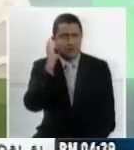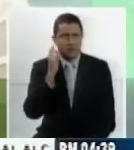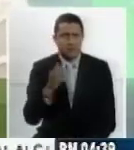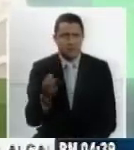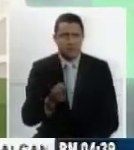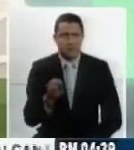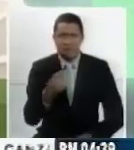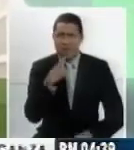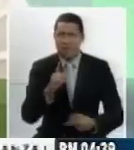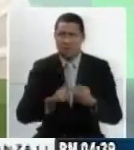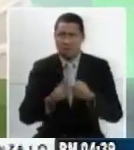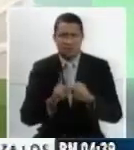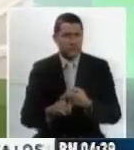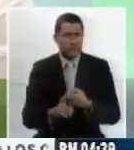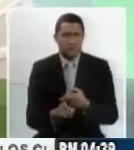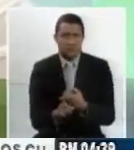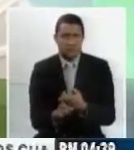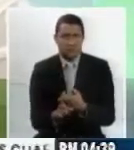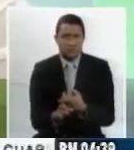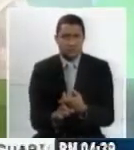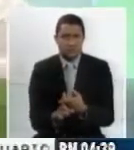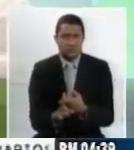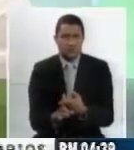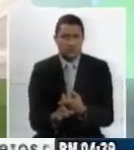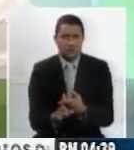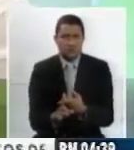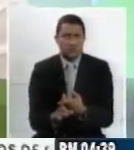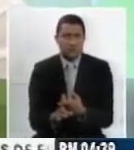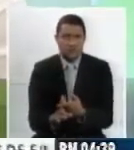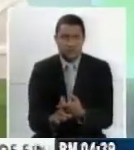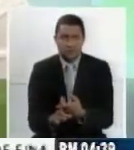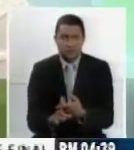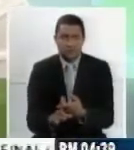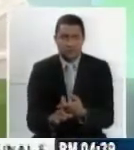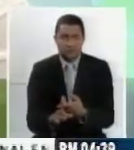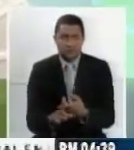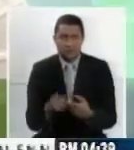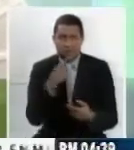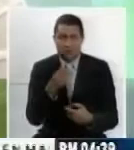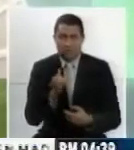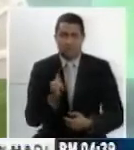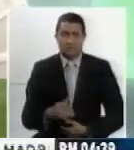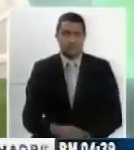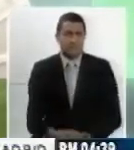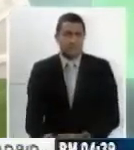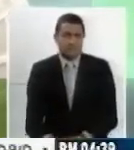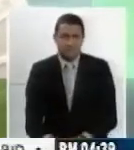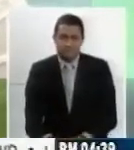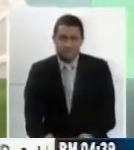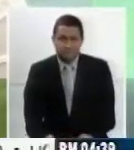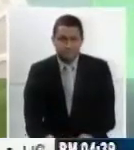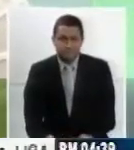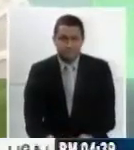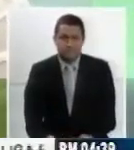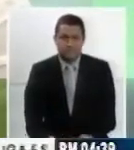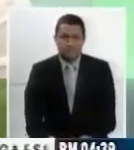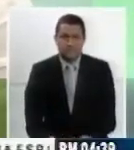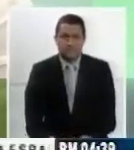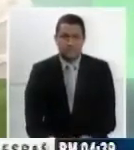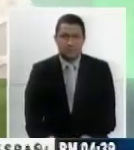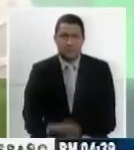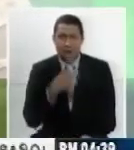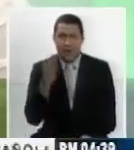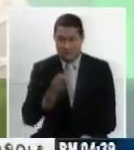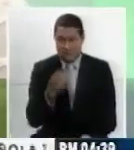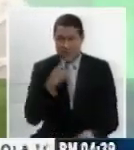esas pruebas salen positivas. Y la asociación clínica entre la causa y el efecto que produjo la sintomatología del niño nos pudiera ayudar a todos. Y como siempre